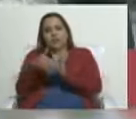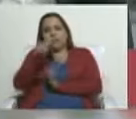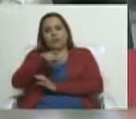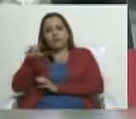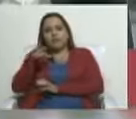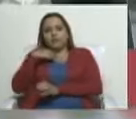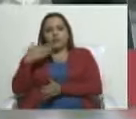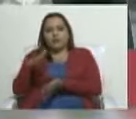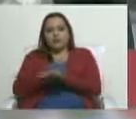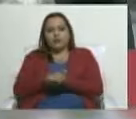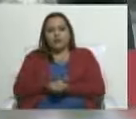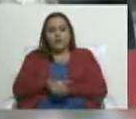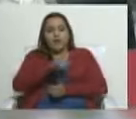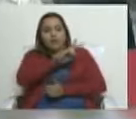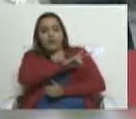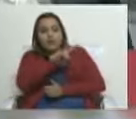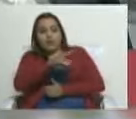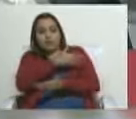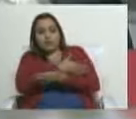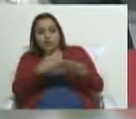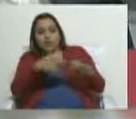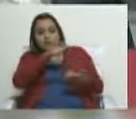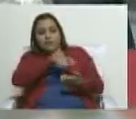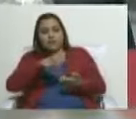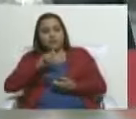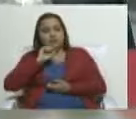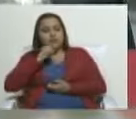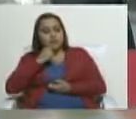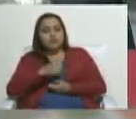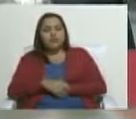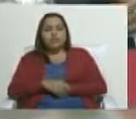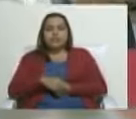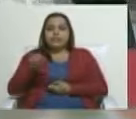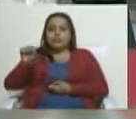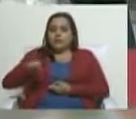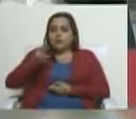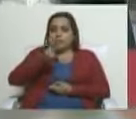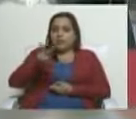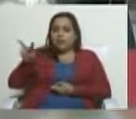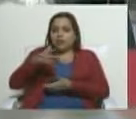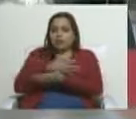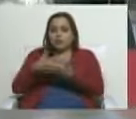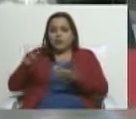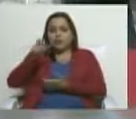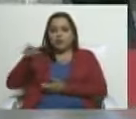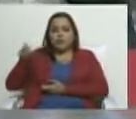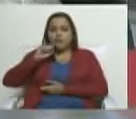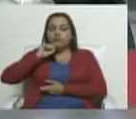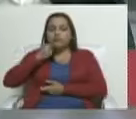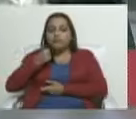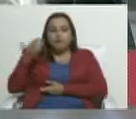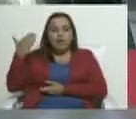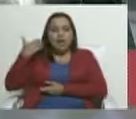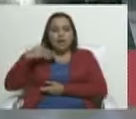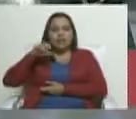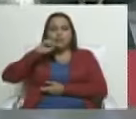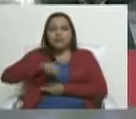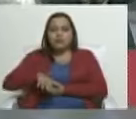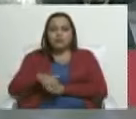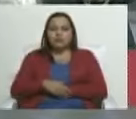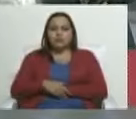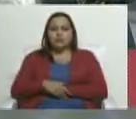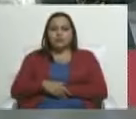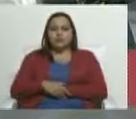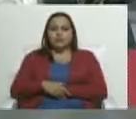Estamos hablando 22 millones de soviéticos. Estamos hablando de 22 millones de soviético. Estamos hablando, además, en el caso